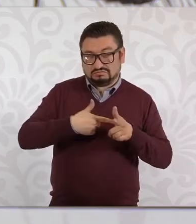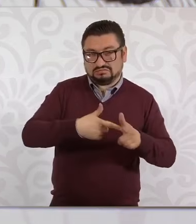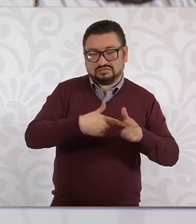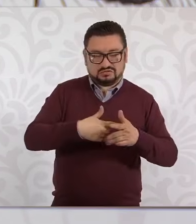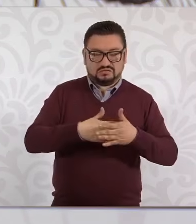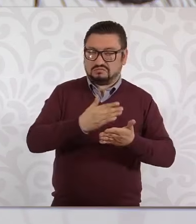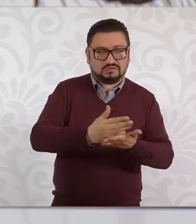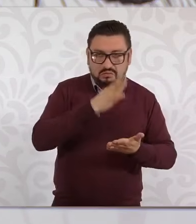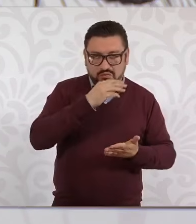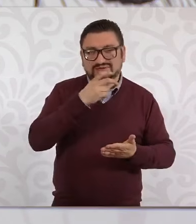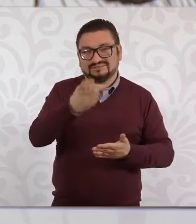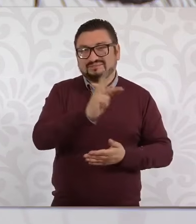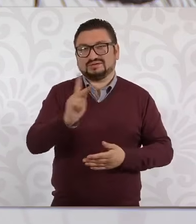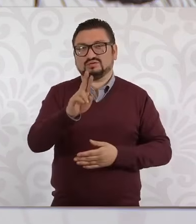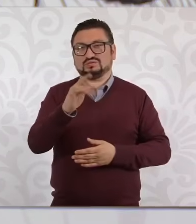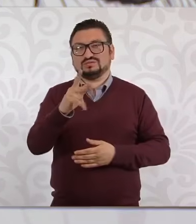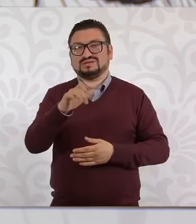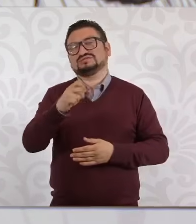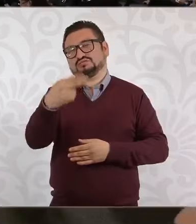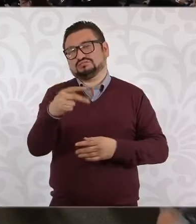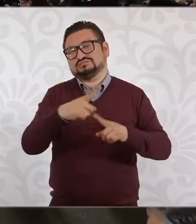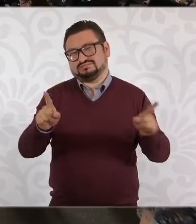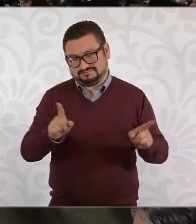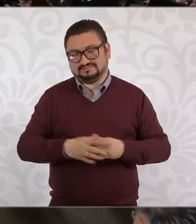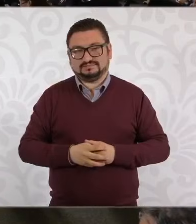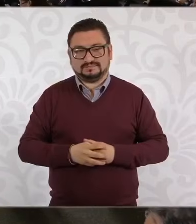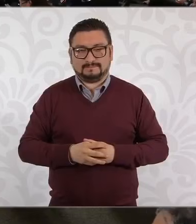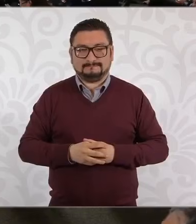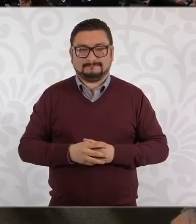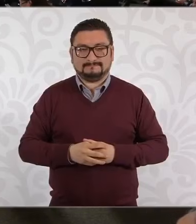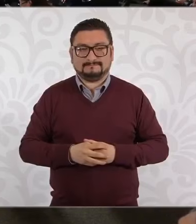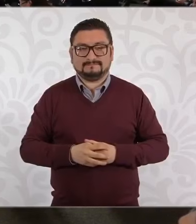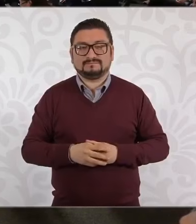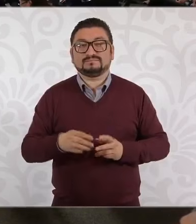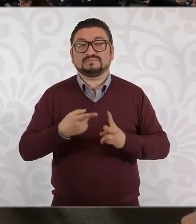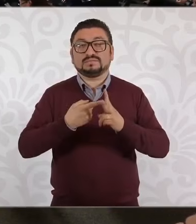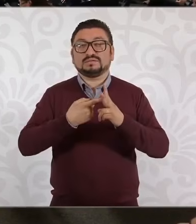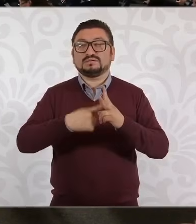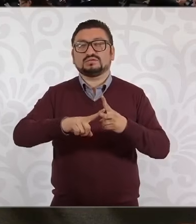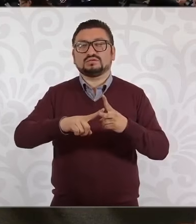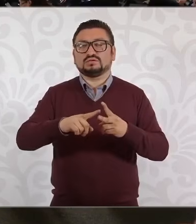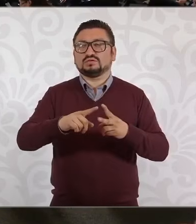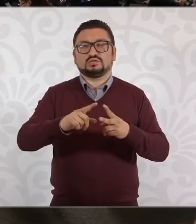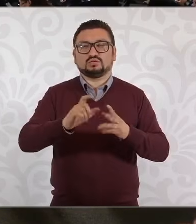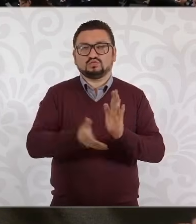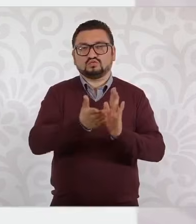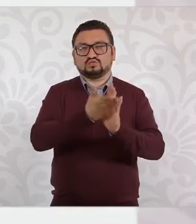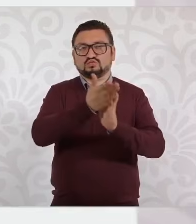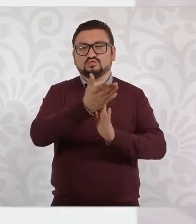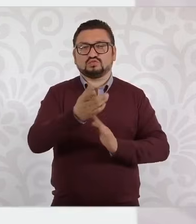las utopías, nada más que tiene este nombre. Y va a iniciar, vamos a iniciar con su